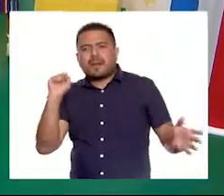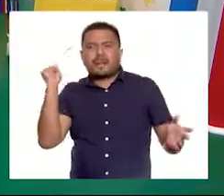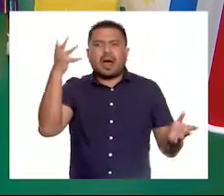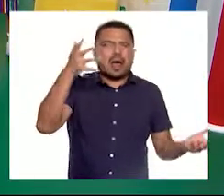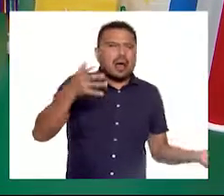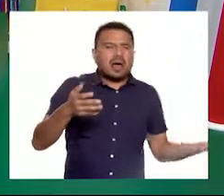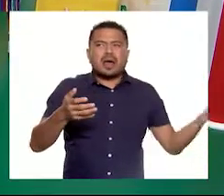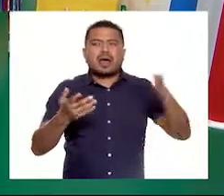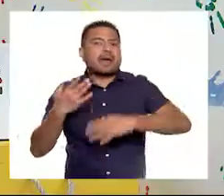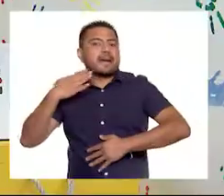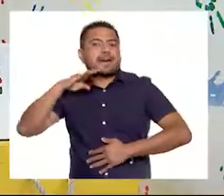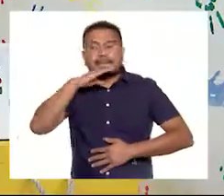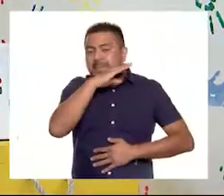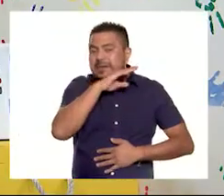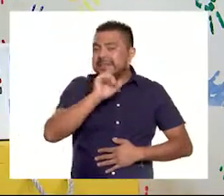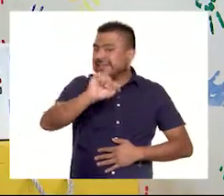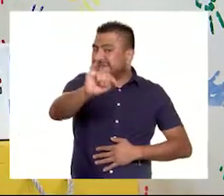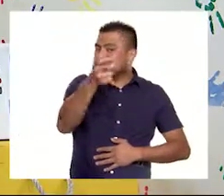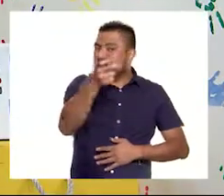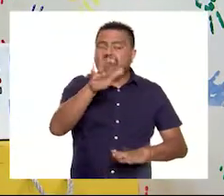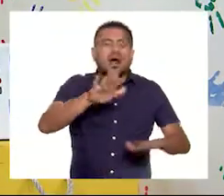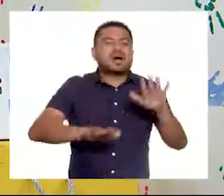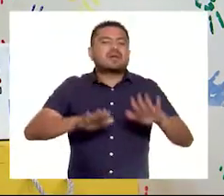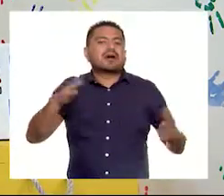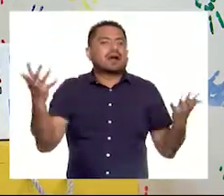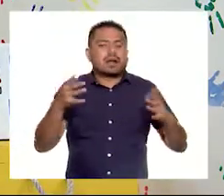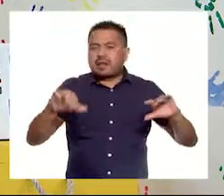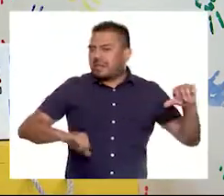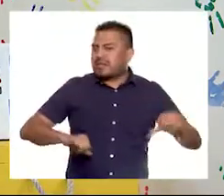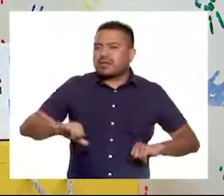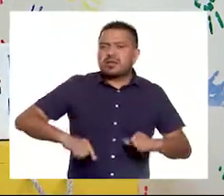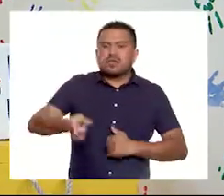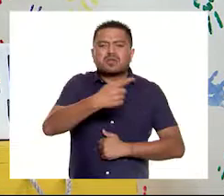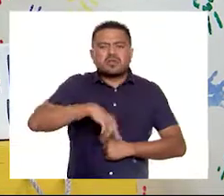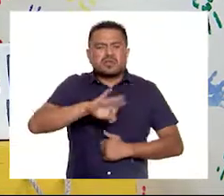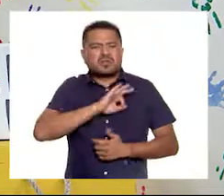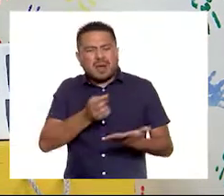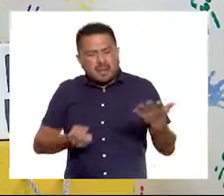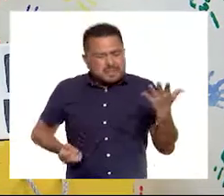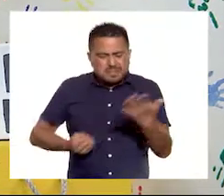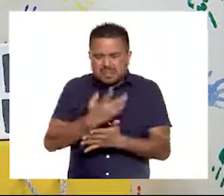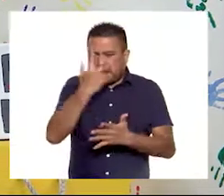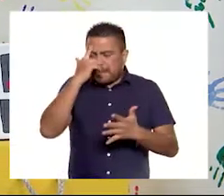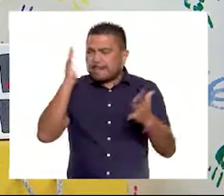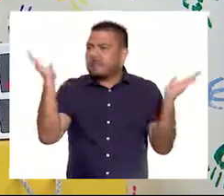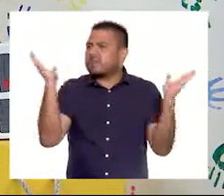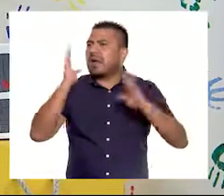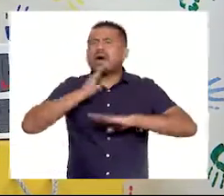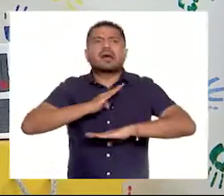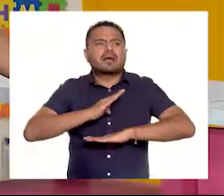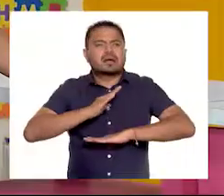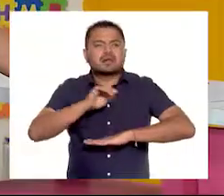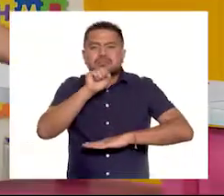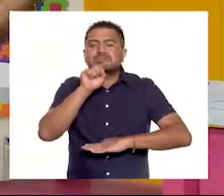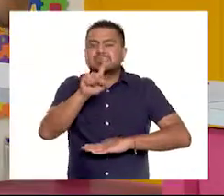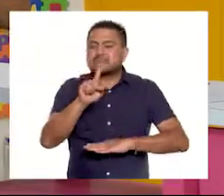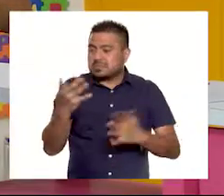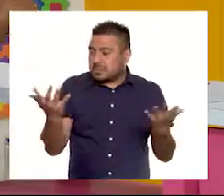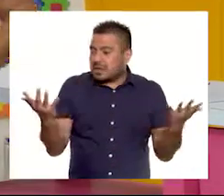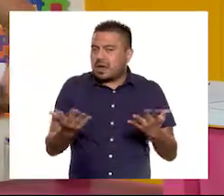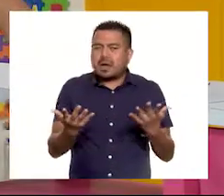granos de maíz, ¿no? Sí, es que a veces cuando hacemos alguna actividad podemos sacar nuestra furia y nos